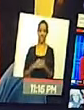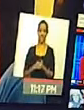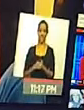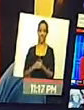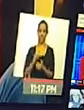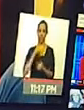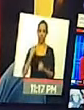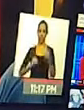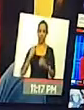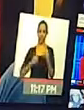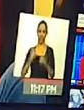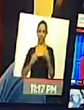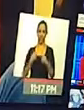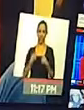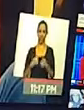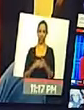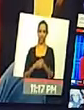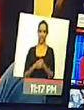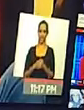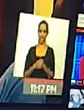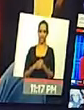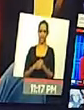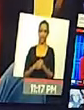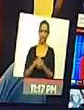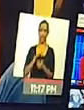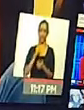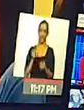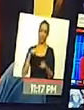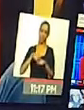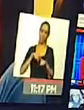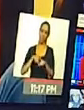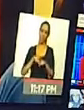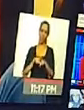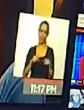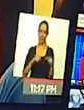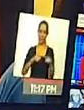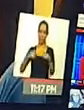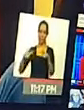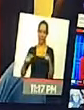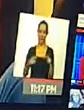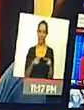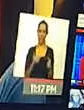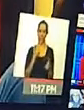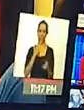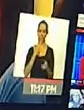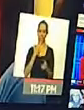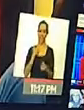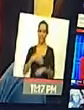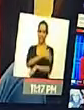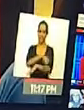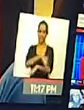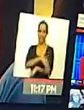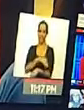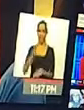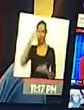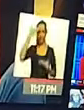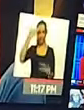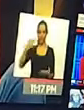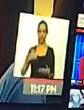carros... No serán afectados por los grandes huecos que están aquí en la avenida principal. Saludos